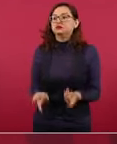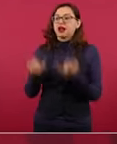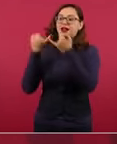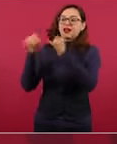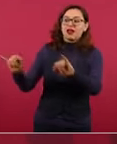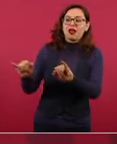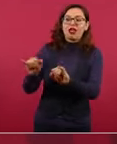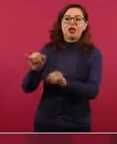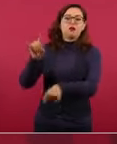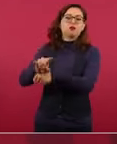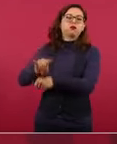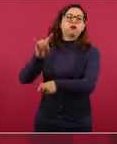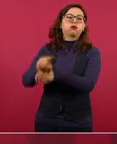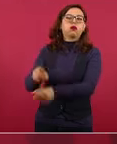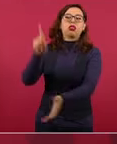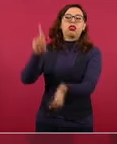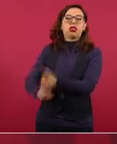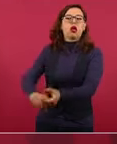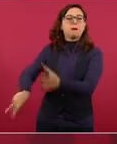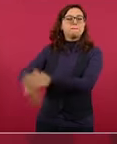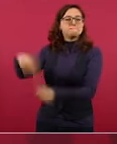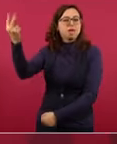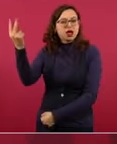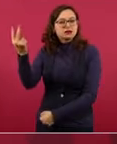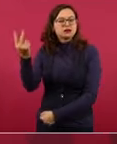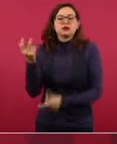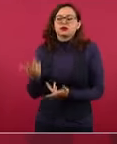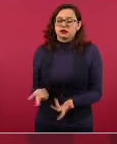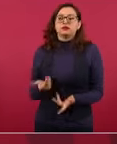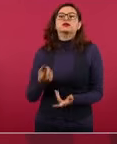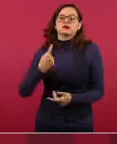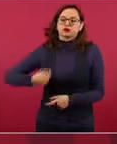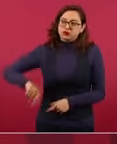y otros en